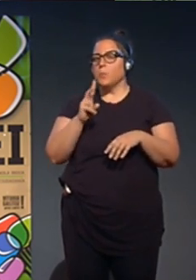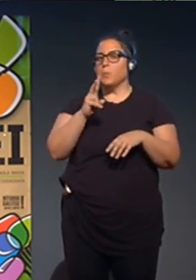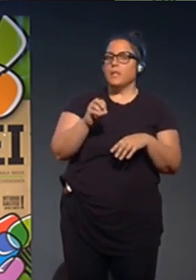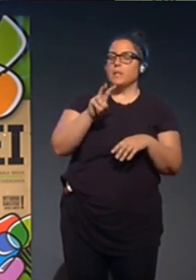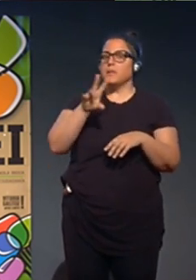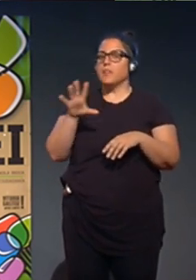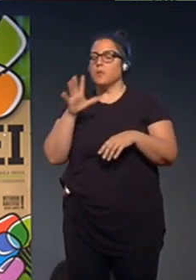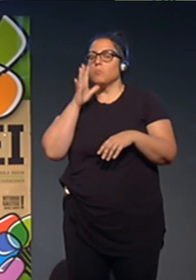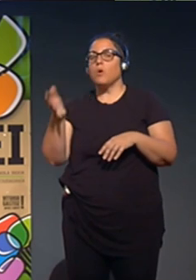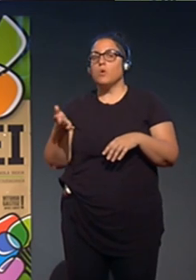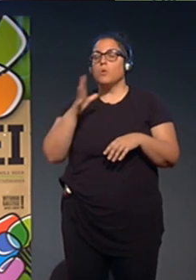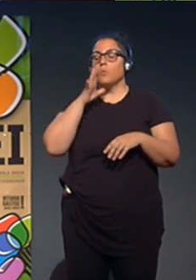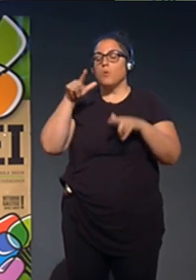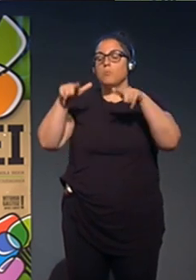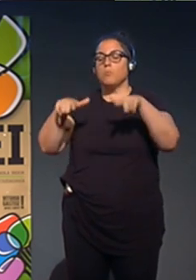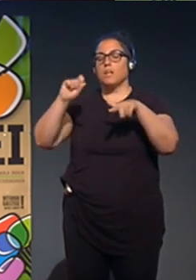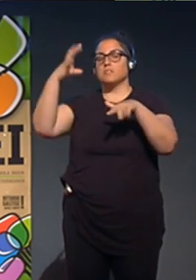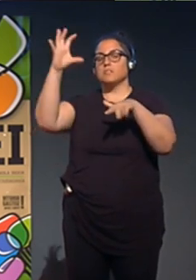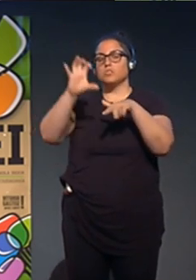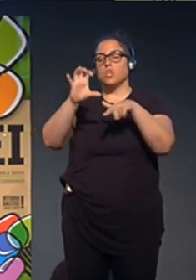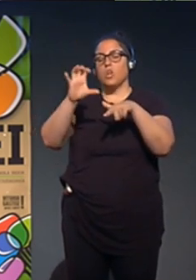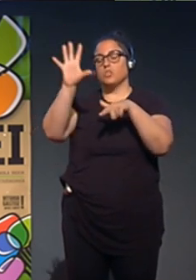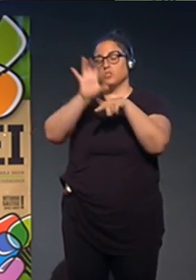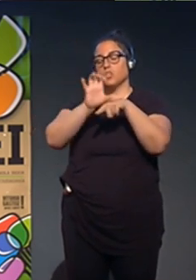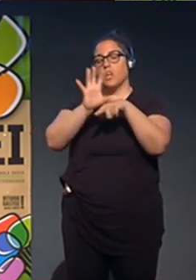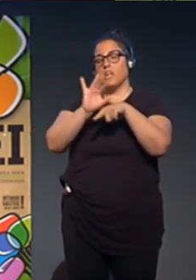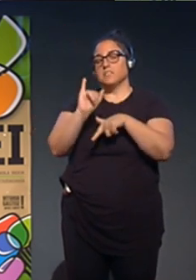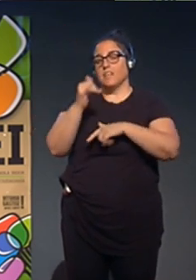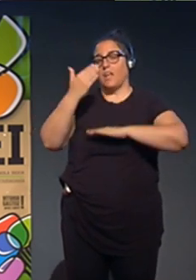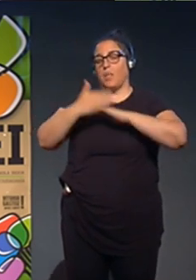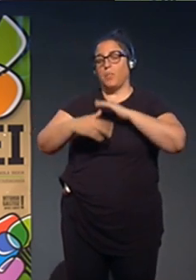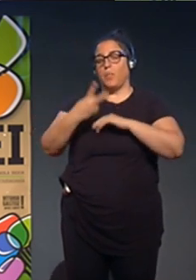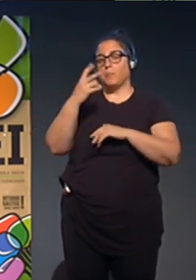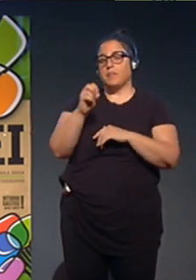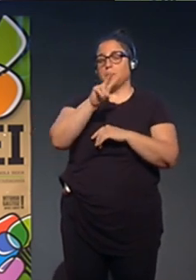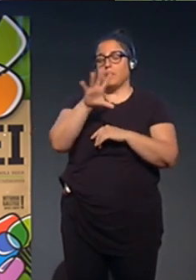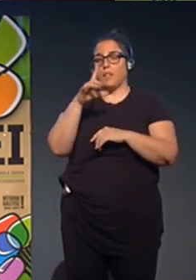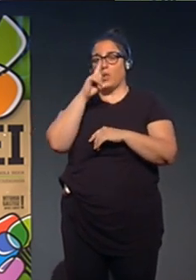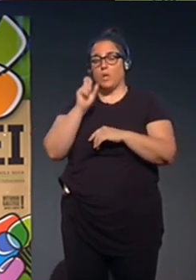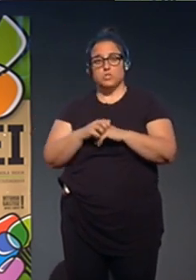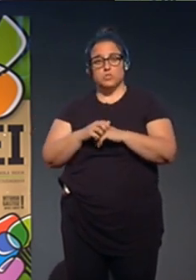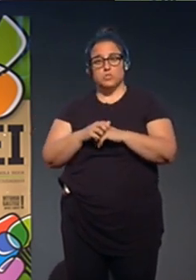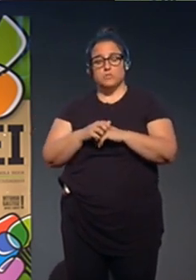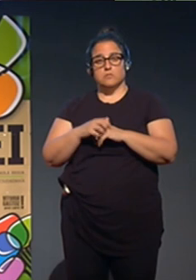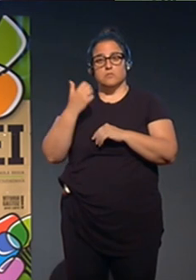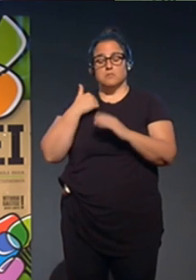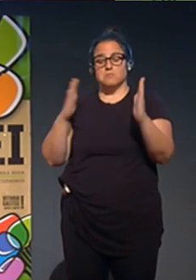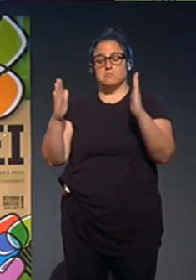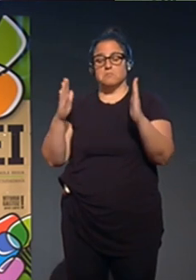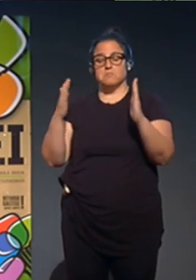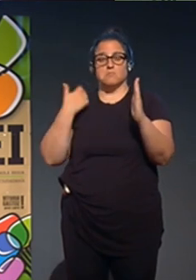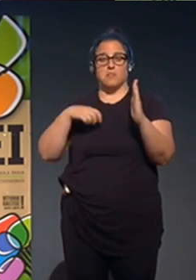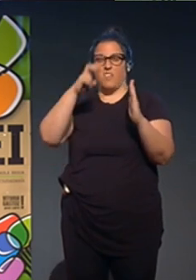porque esas placas solares tienen una caducidad de 20 25 años cuando pasa ese periodo están